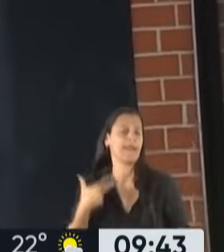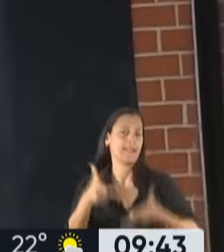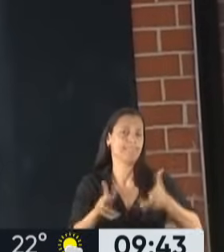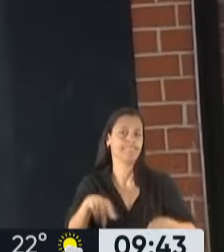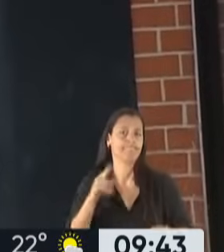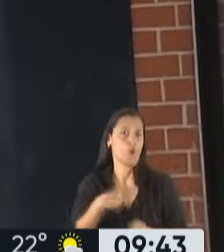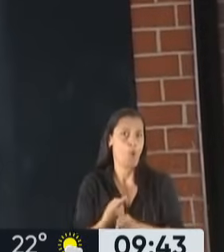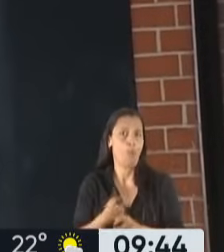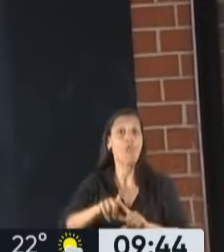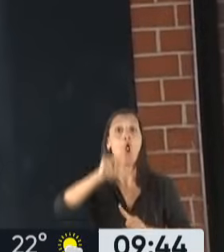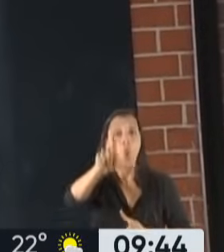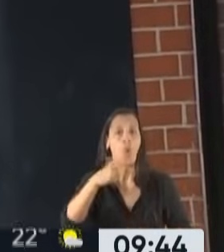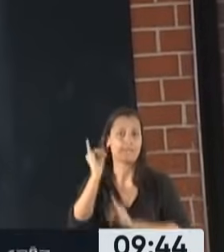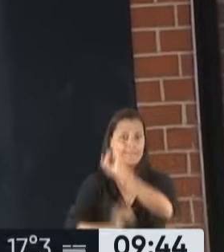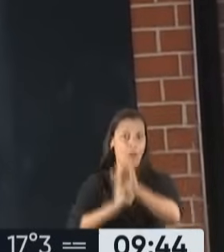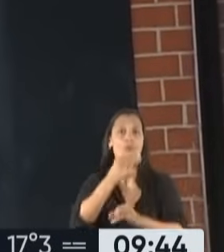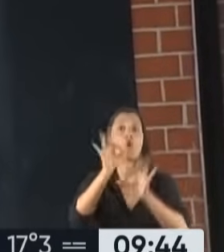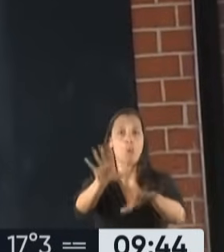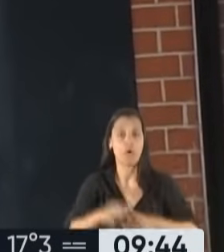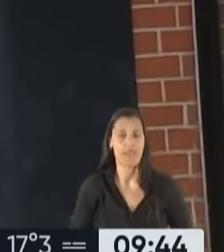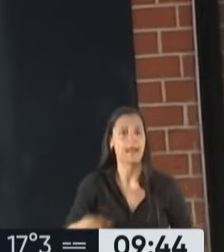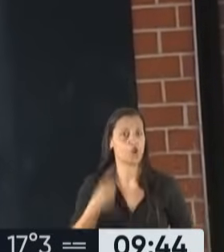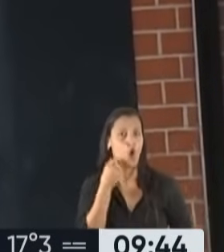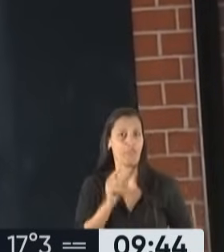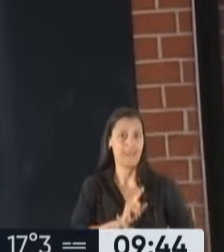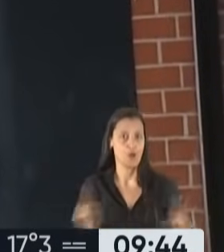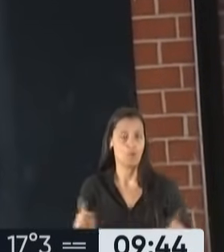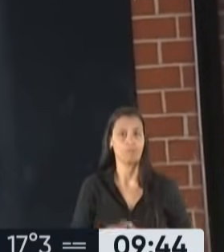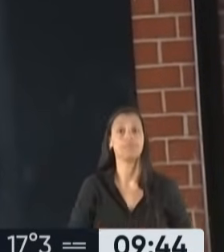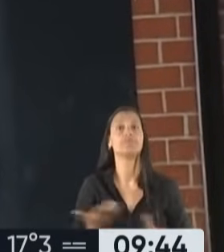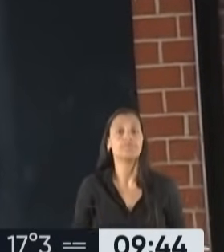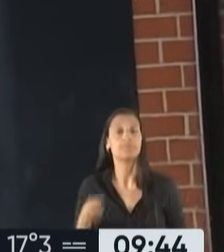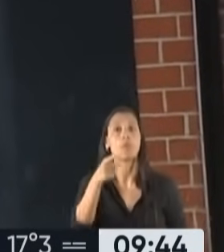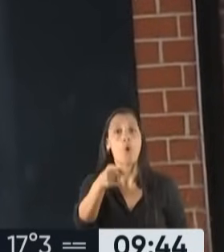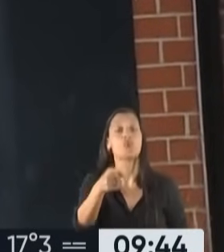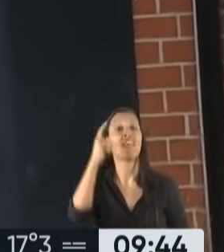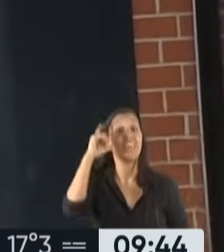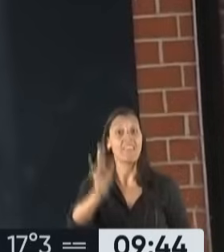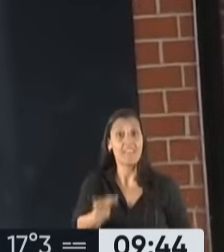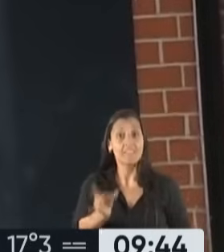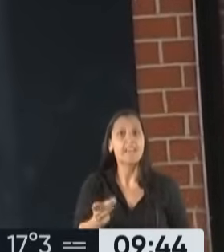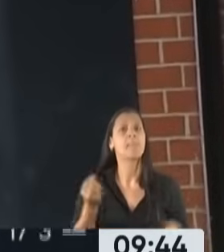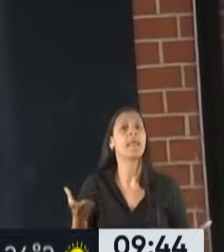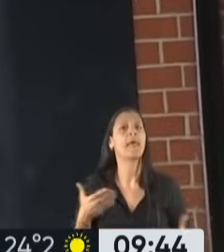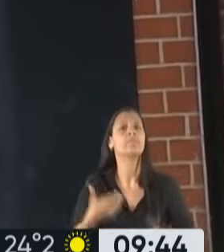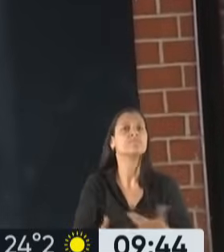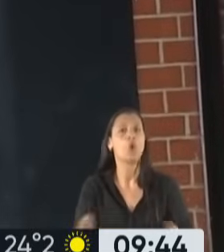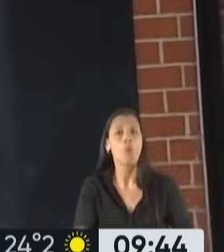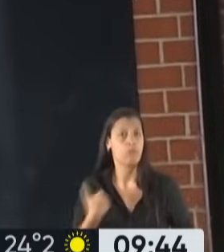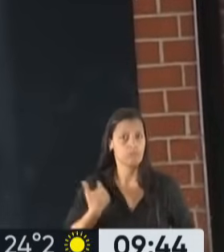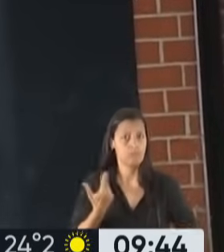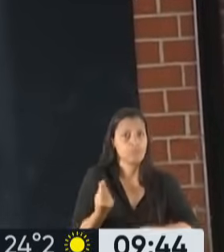veda. El lunes, si querés, te cuento todo lo que quieras. Bueno, ¿y cómo va a seguir entonces usted después del 10 de diciembre? Como un